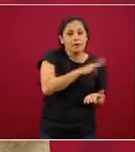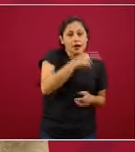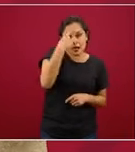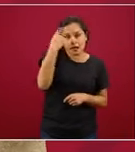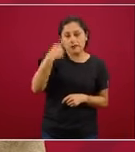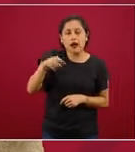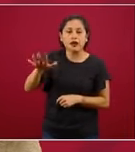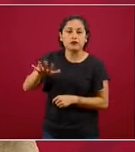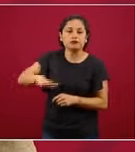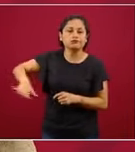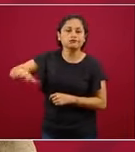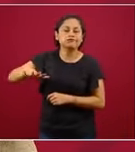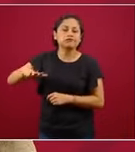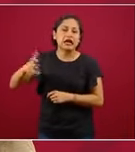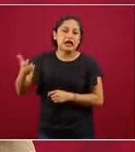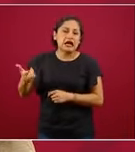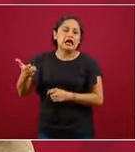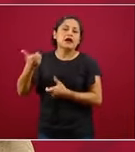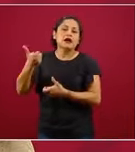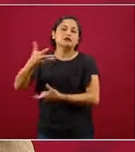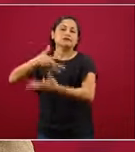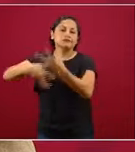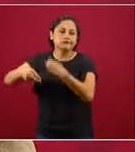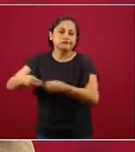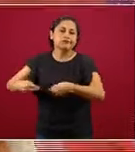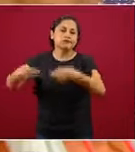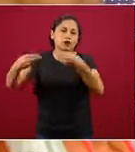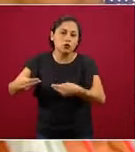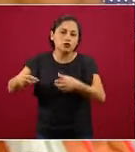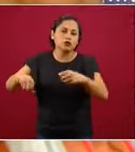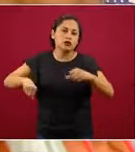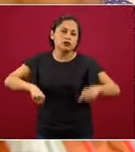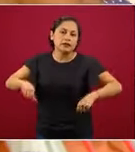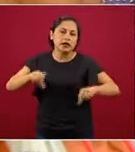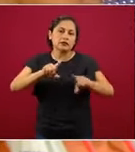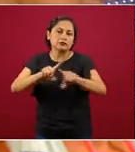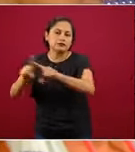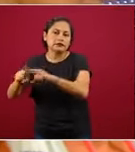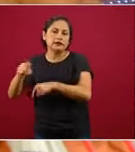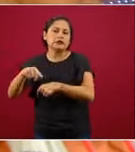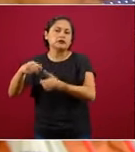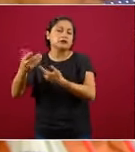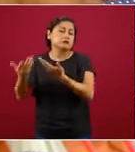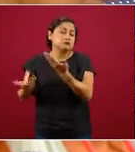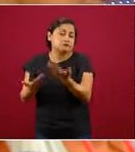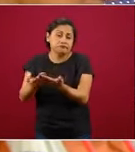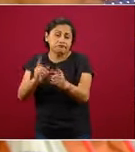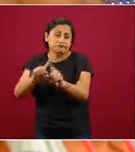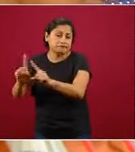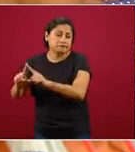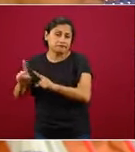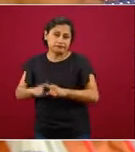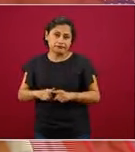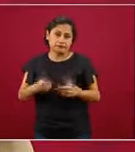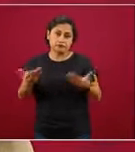en operación distintos establecimientos industriales, comerciales, de servicios, etcétera,